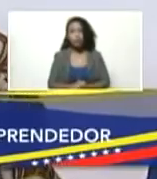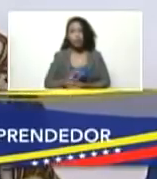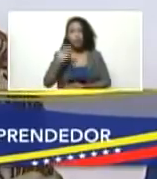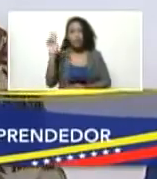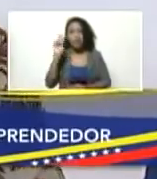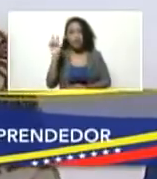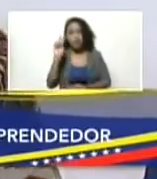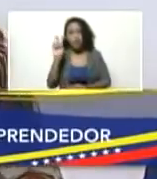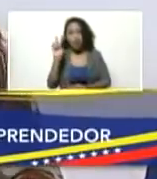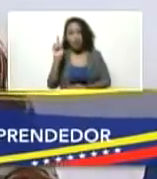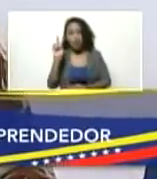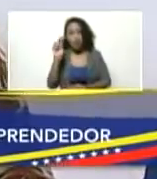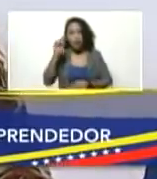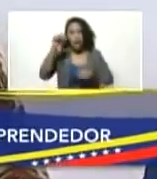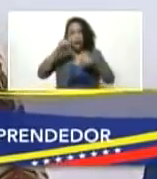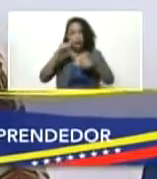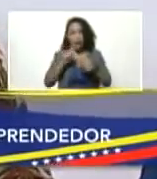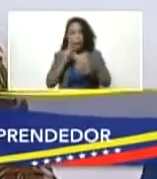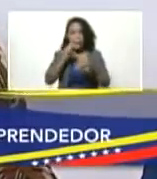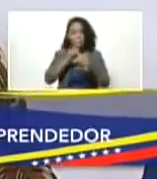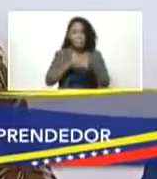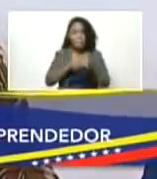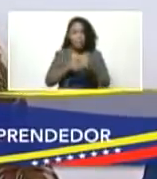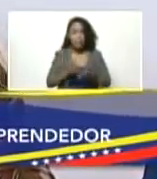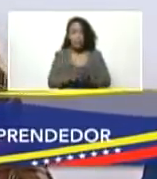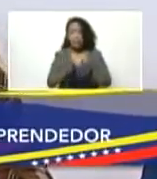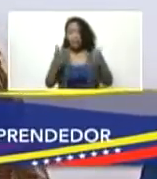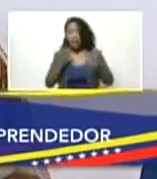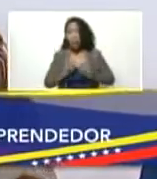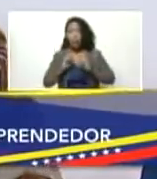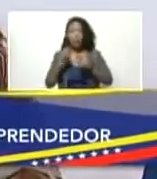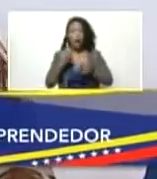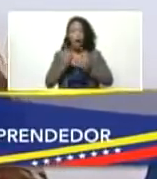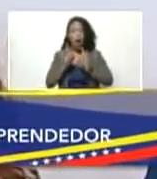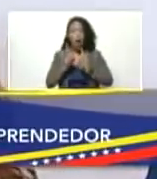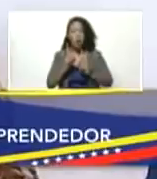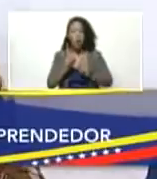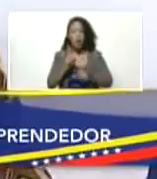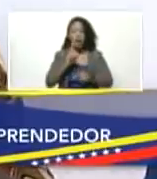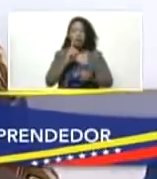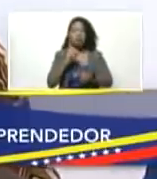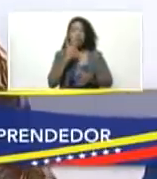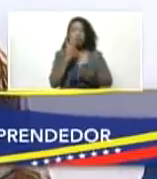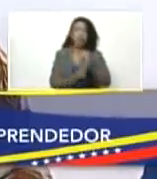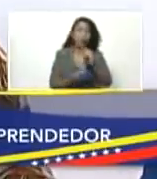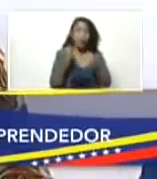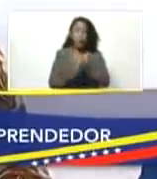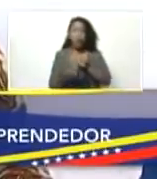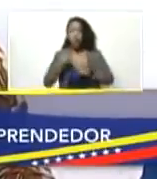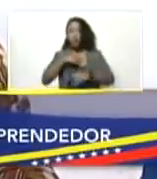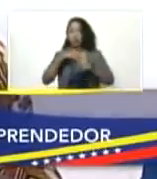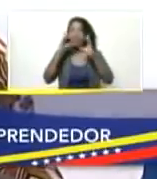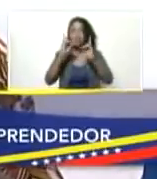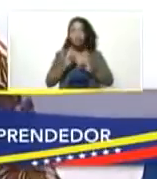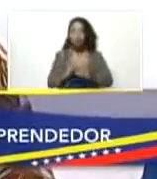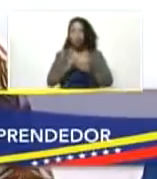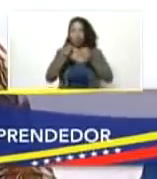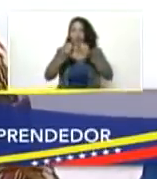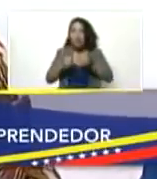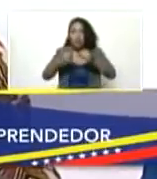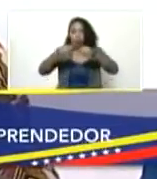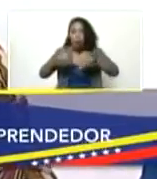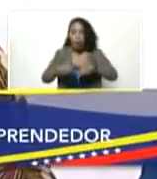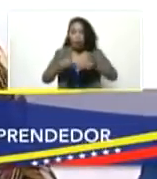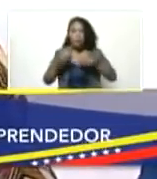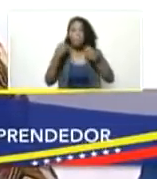Venezuela, estar en Venezuela es una gran oportunidad. Mientras que hay personas que deciden irse por alguna otra circunstancia, nosotros hemos decidido estar aquí para